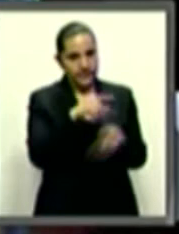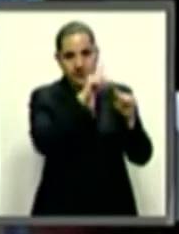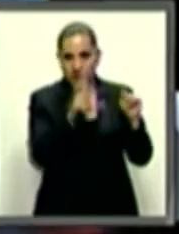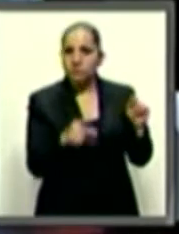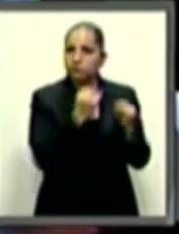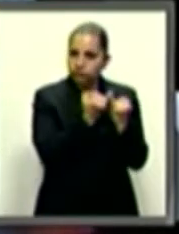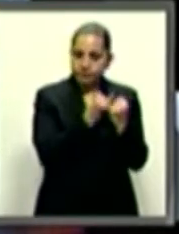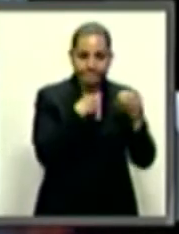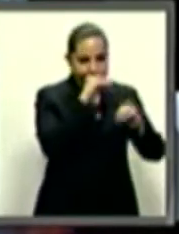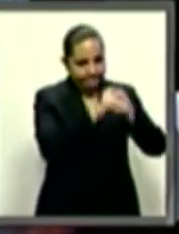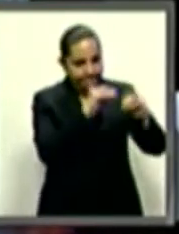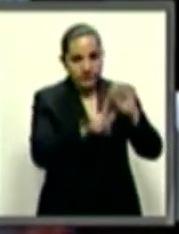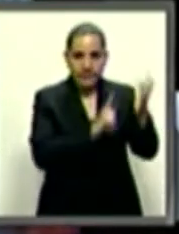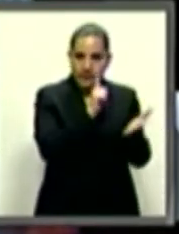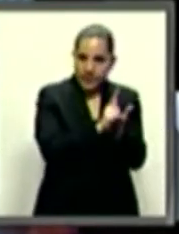la